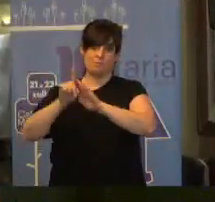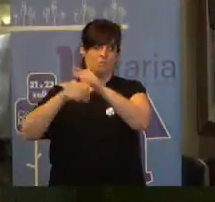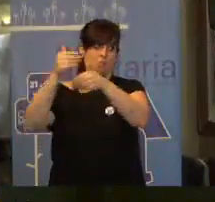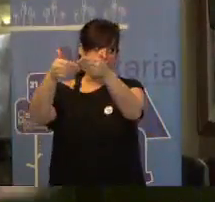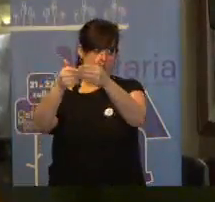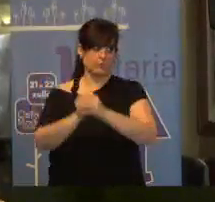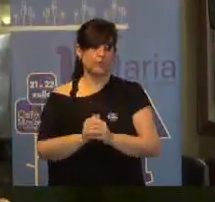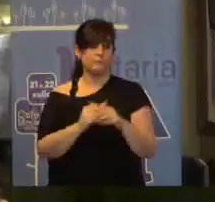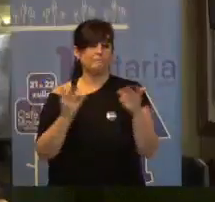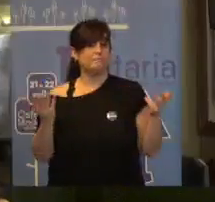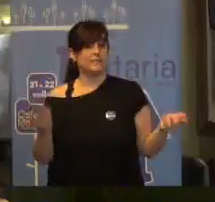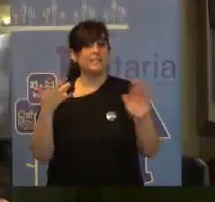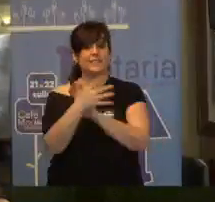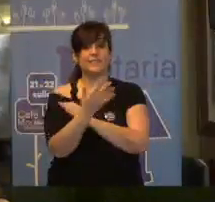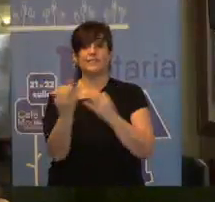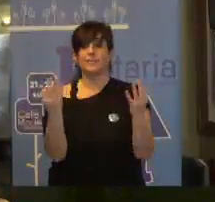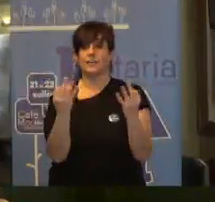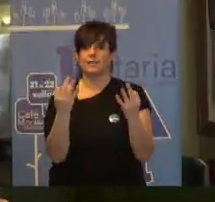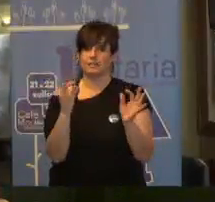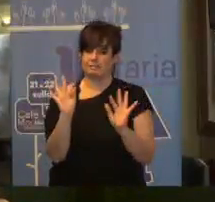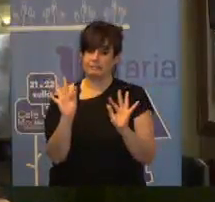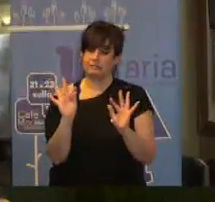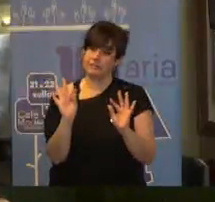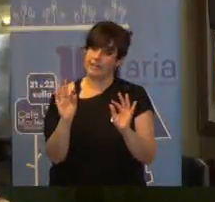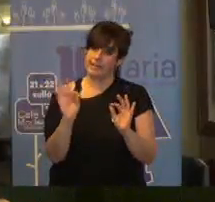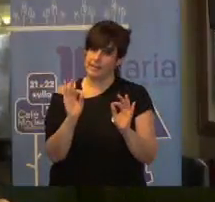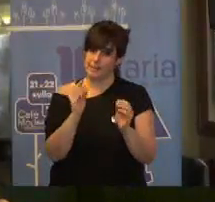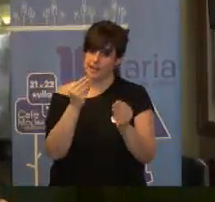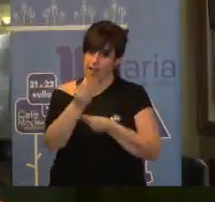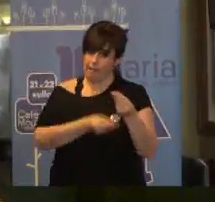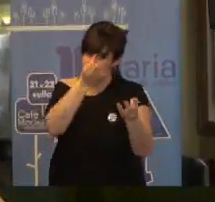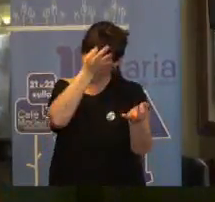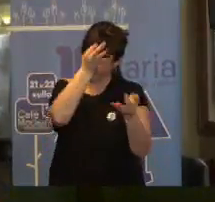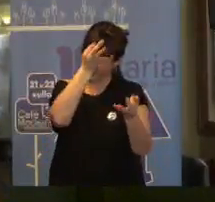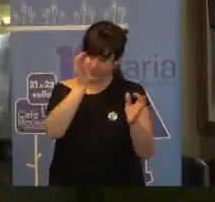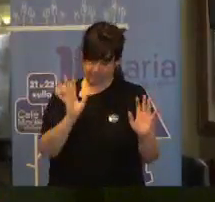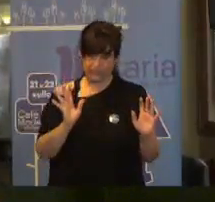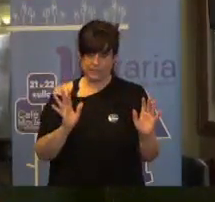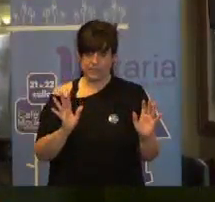E iso significa tamén fiar moi fino, non? Porque obviamente non podes